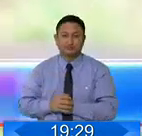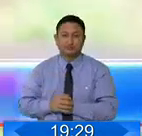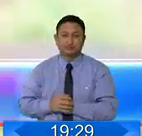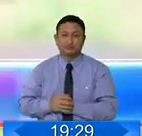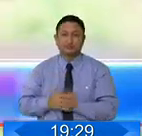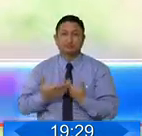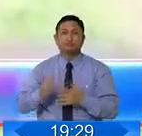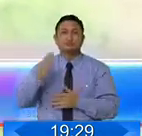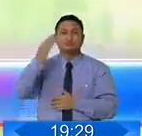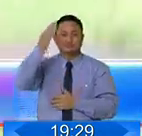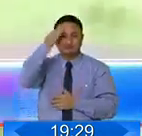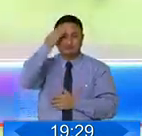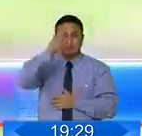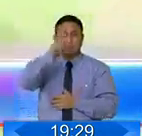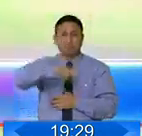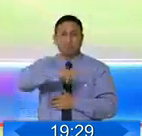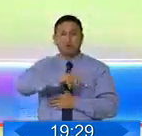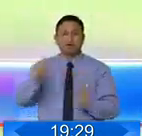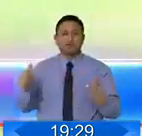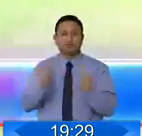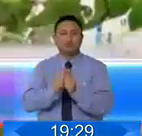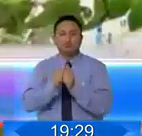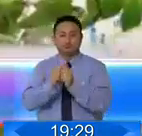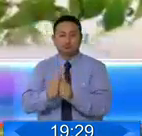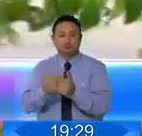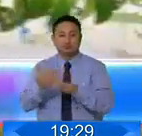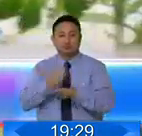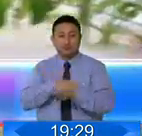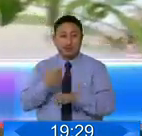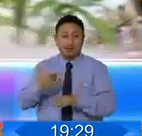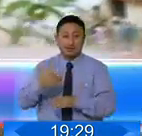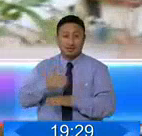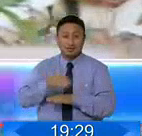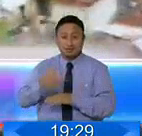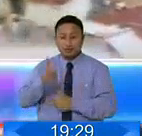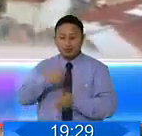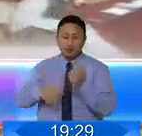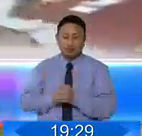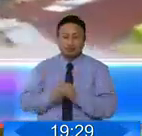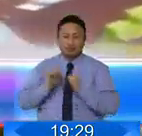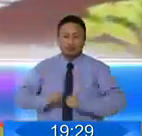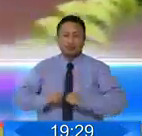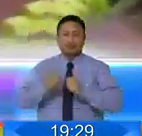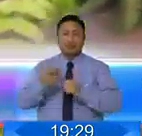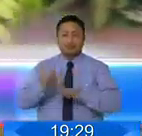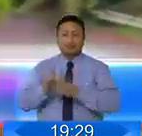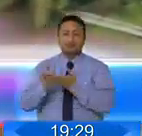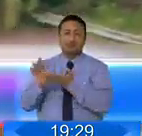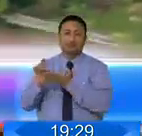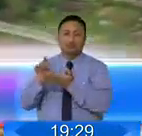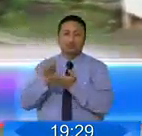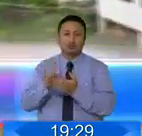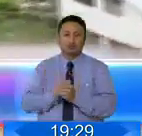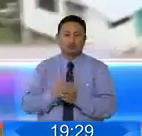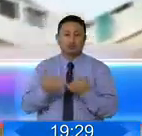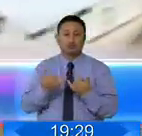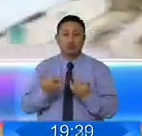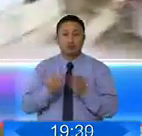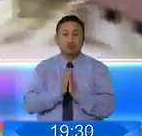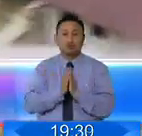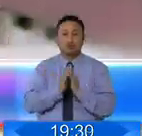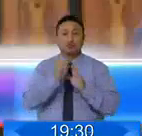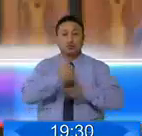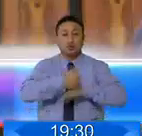conoce que los uniformados que acompañaban a Ilaquiche aquella noche cuando departían en el pueblo habrían sido separados de la institución. Al momento estarían apelando a